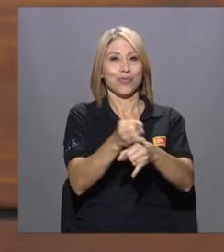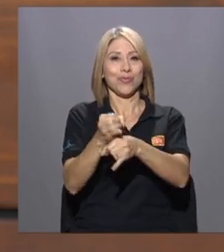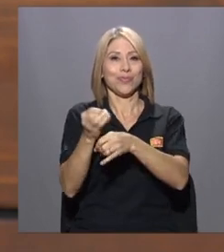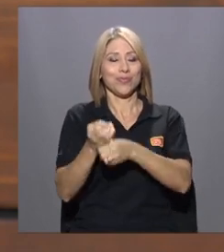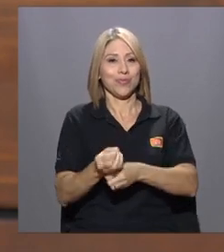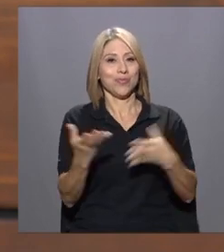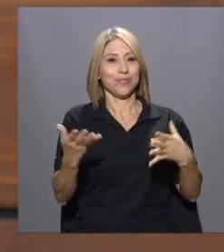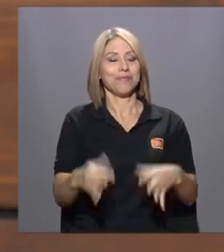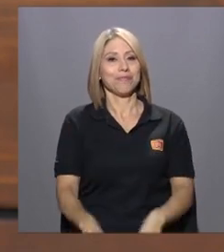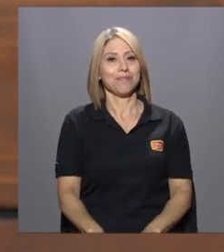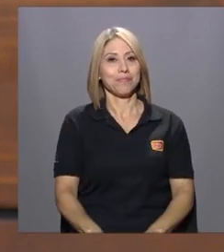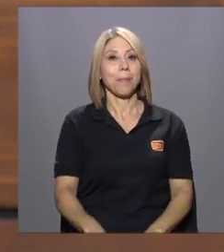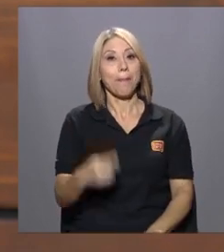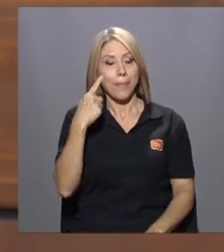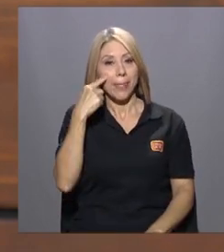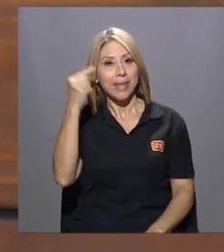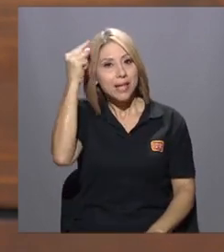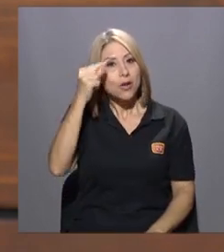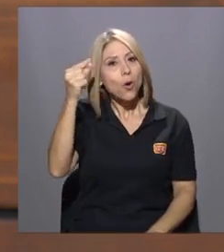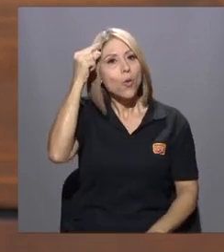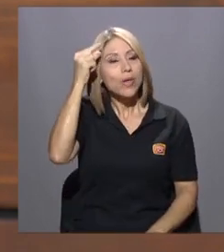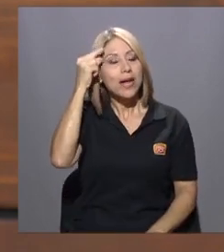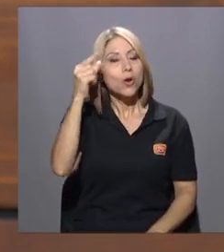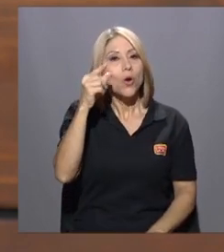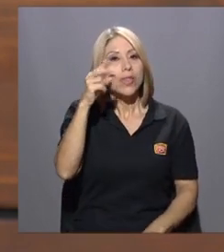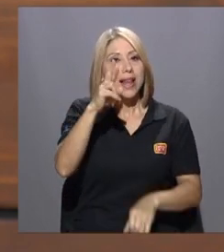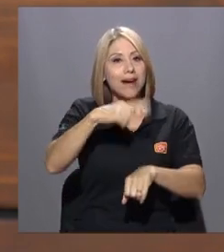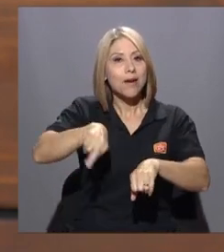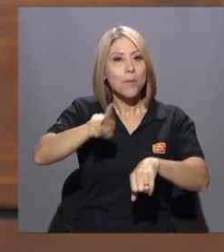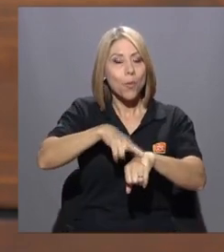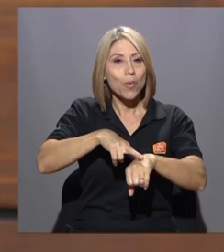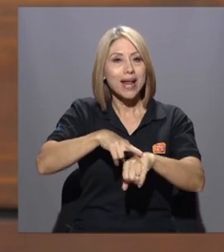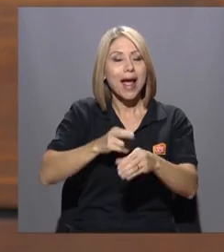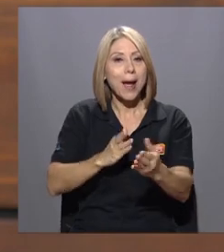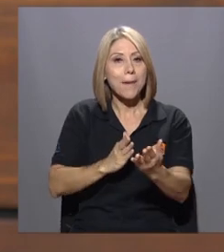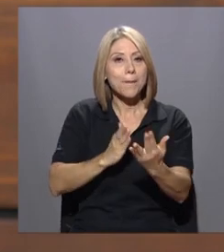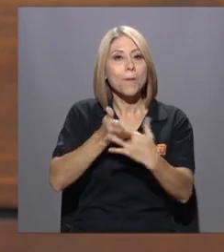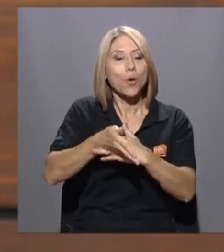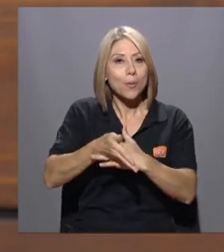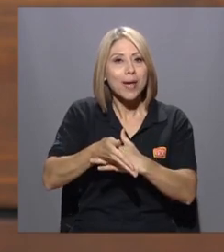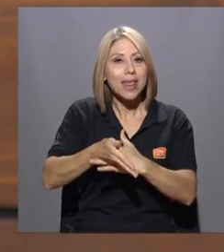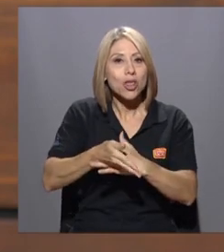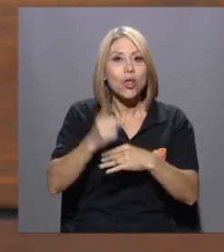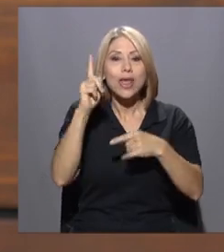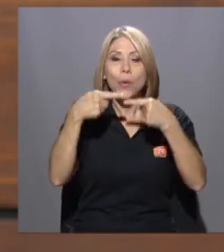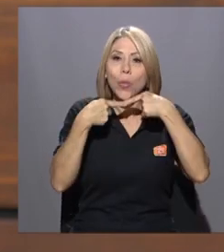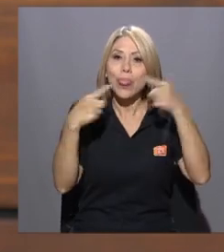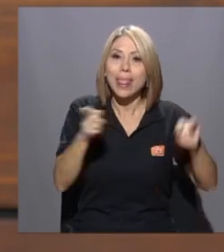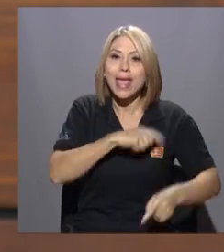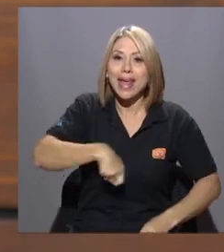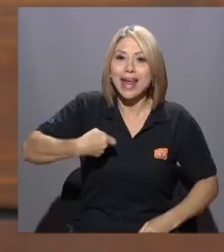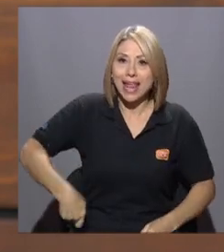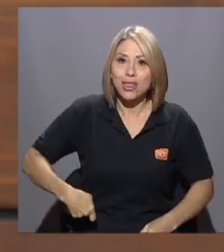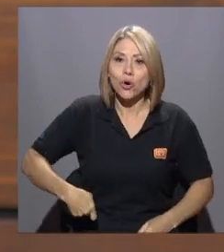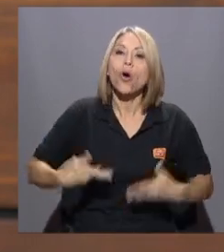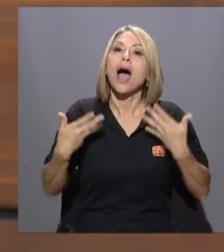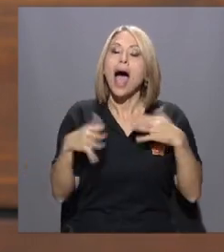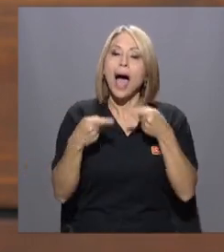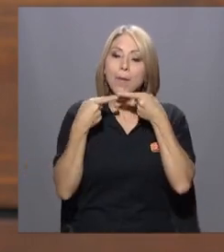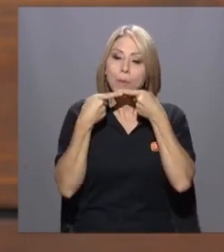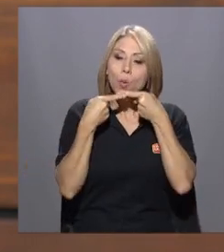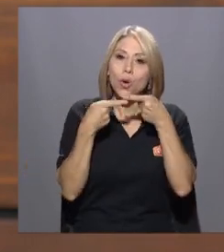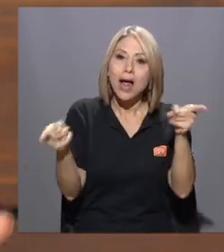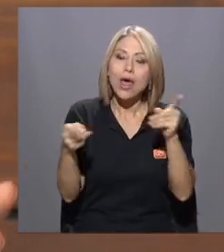siguiente. El gobierno de la República ha, por medio de un decreto, ha promulgado un reglamento,